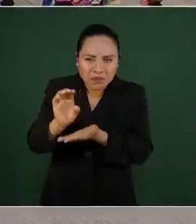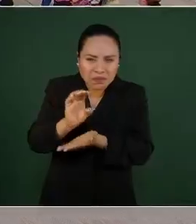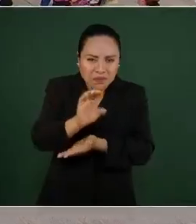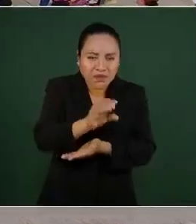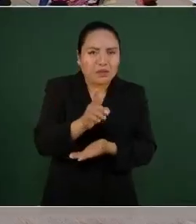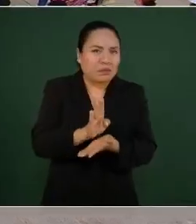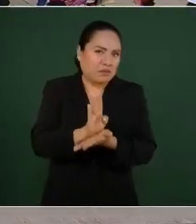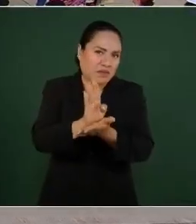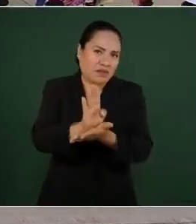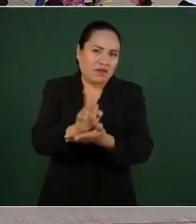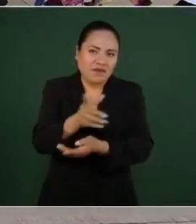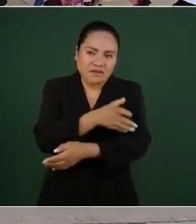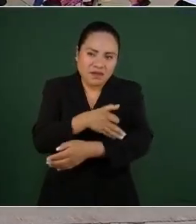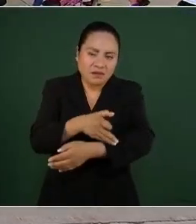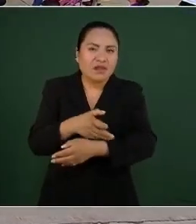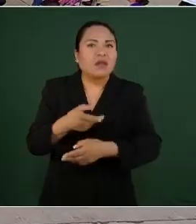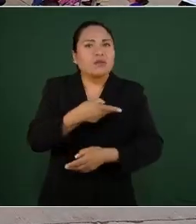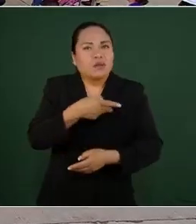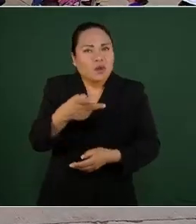familias pobres